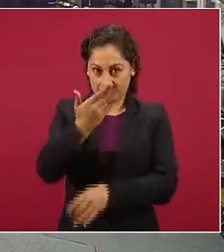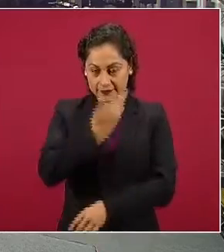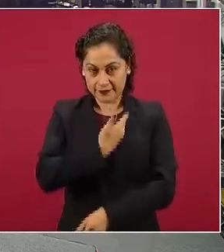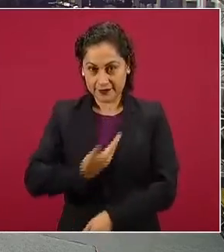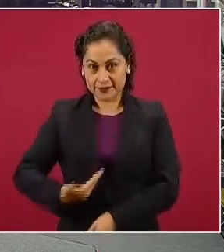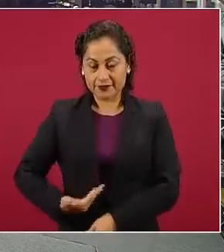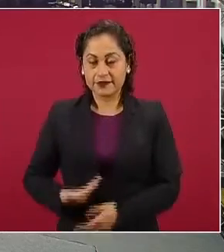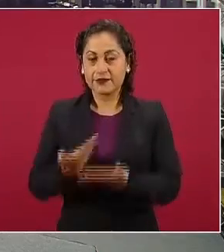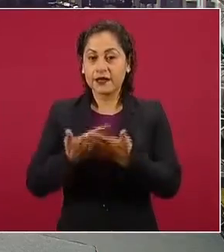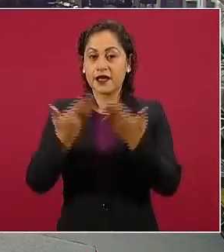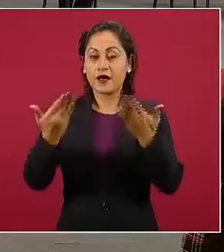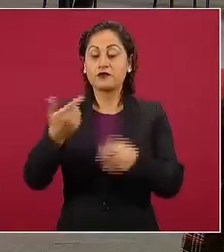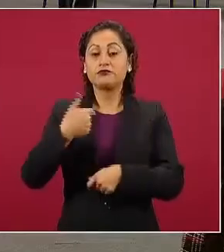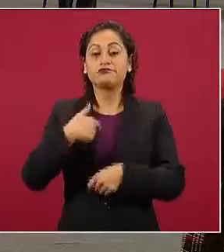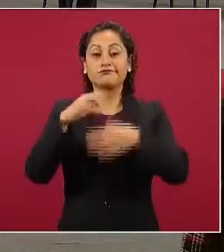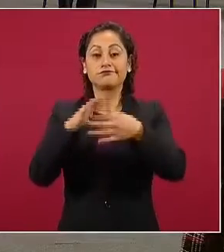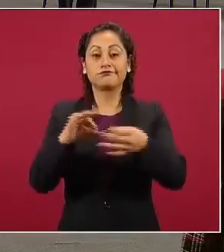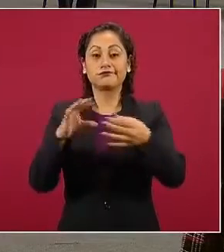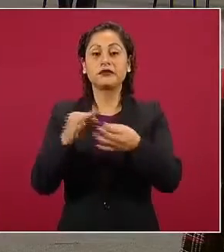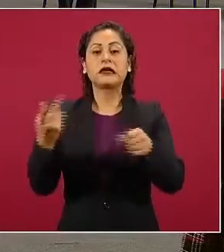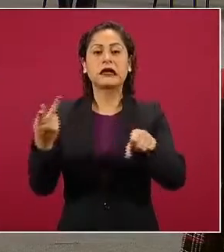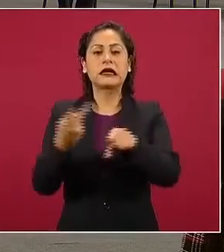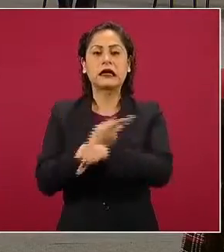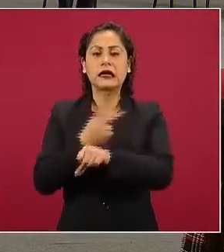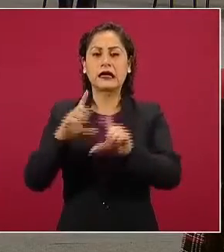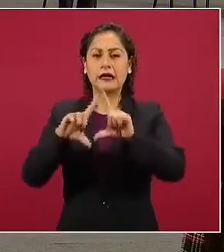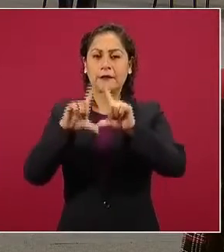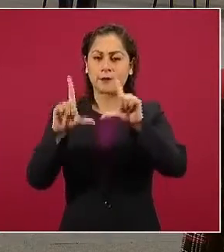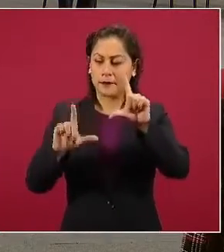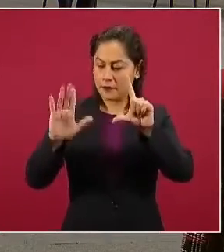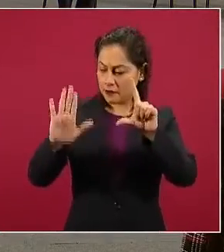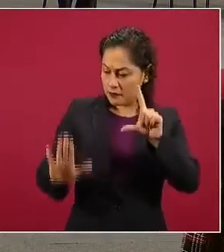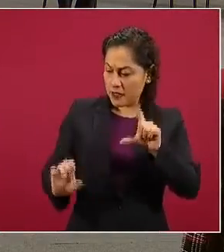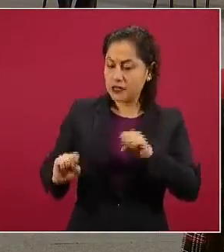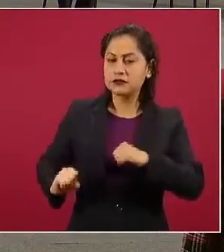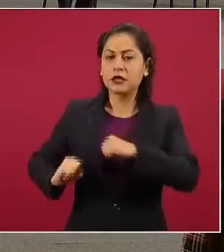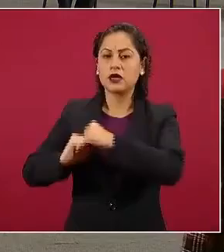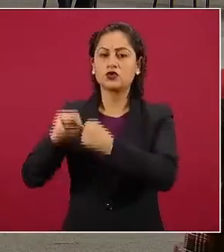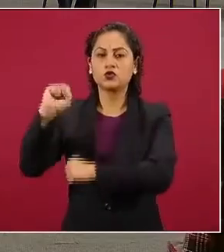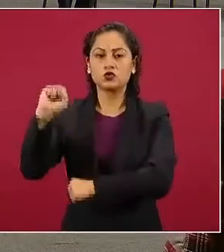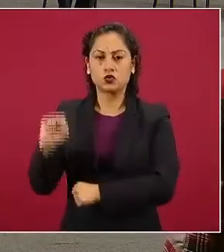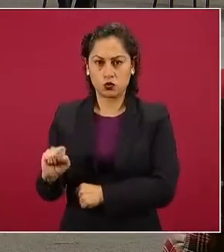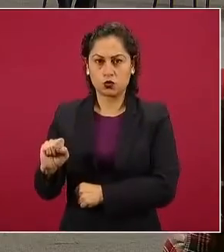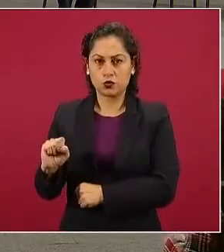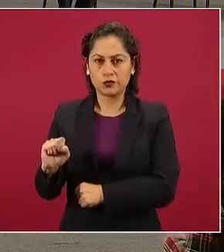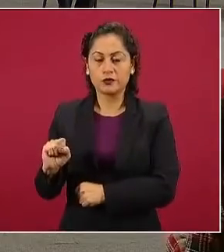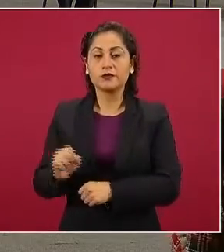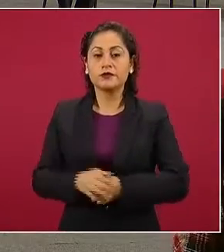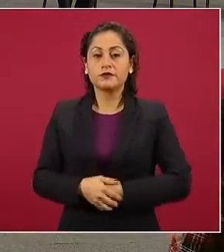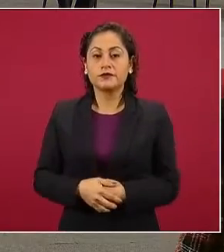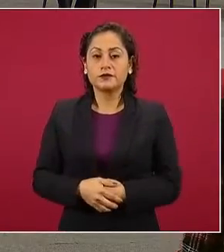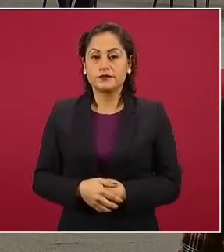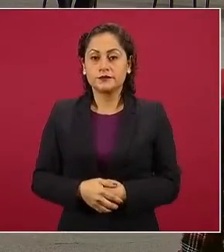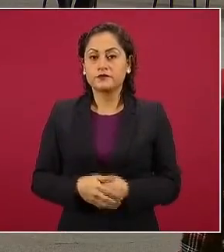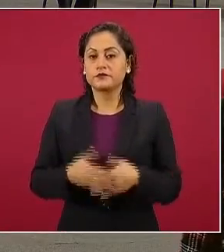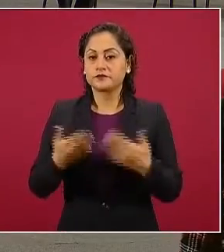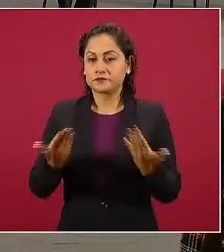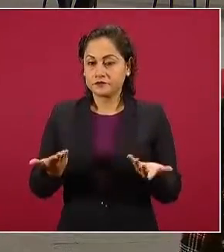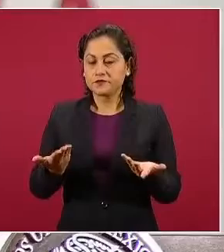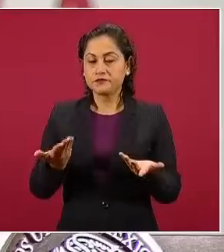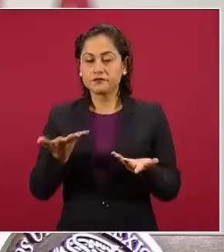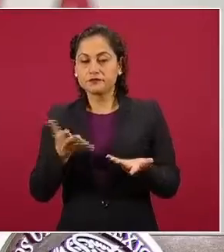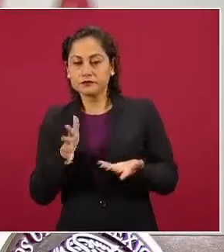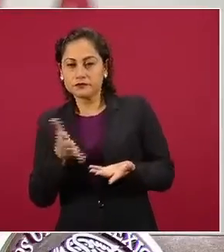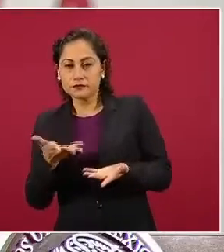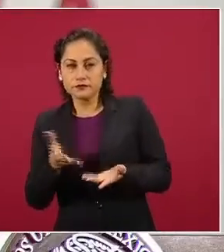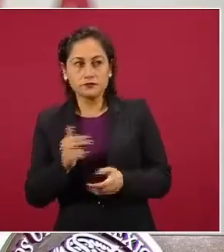Vamos a hablar un poquito de los temas de la frontera sur. Hay algunos elementos análogos, pero no hay una conexión exacta entre la frontera norte y la